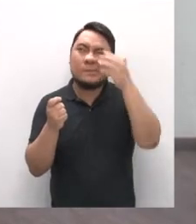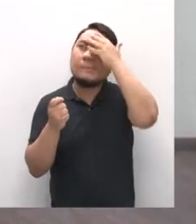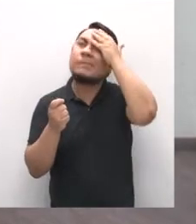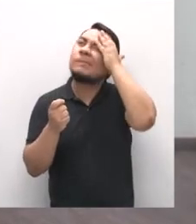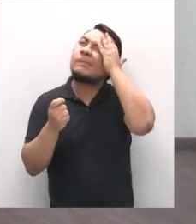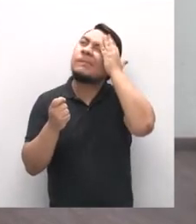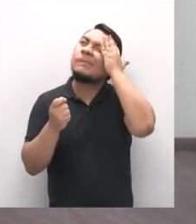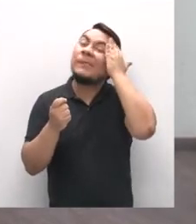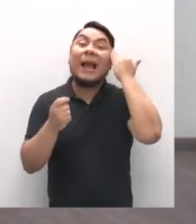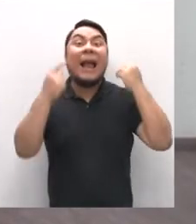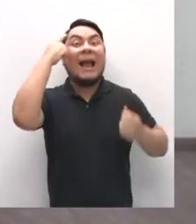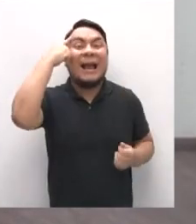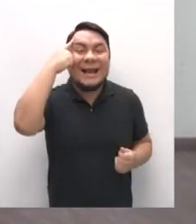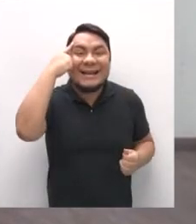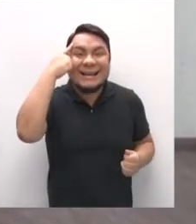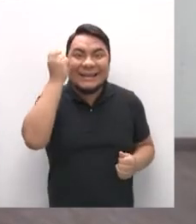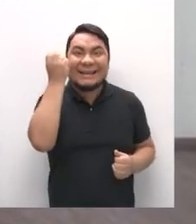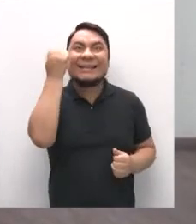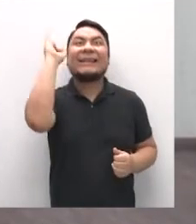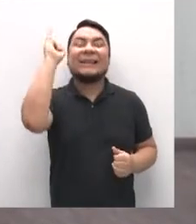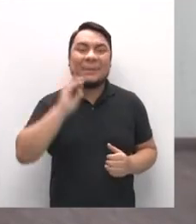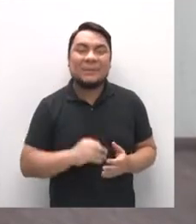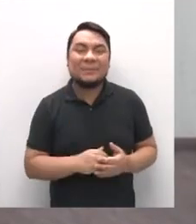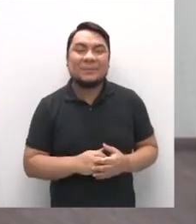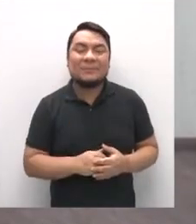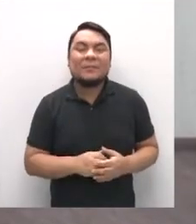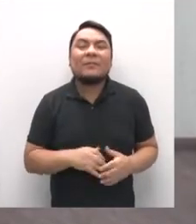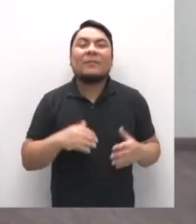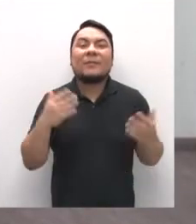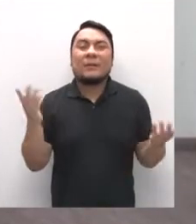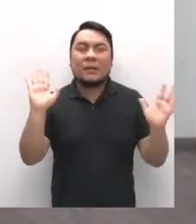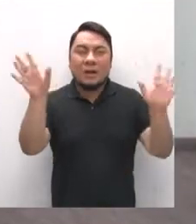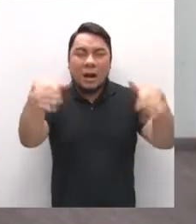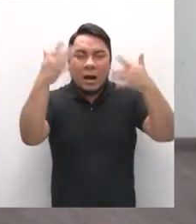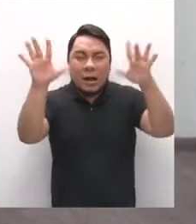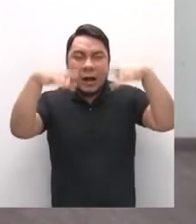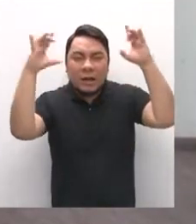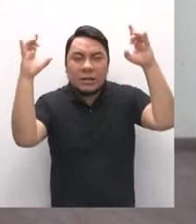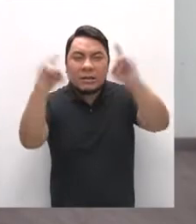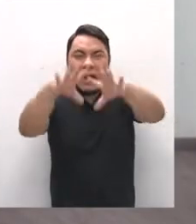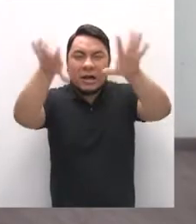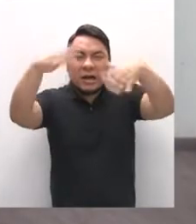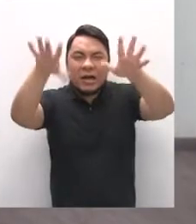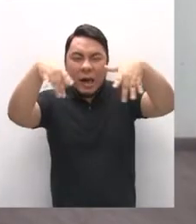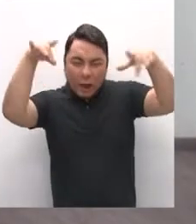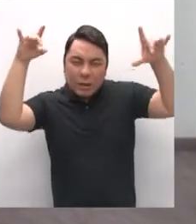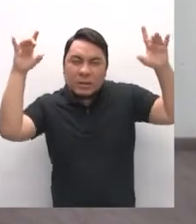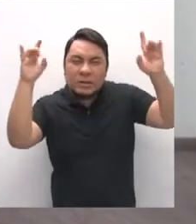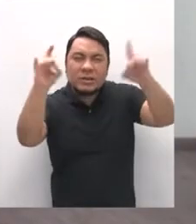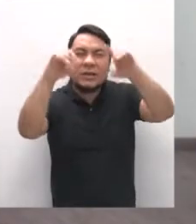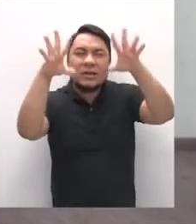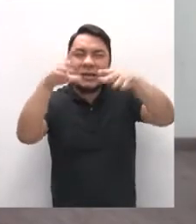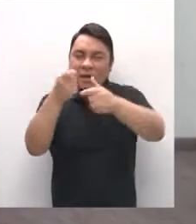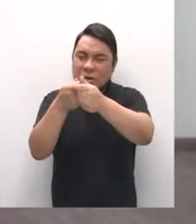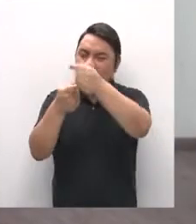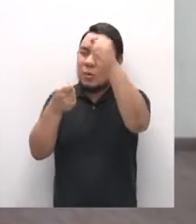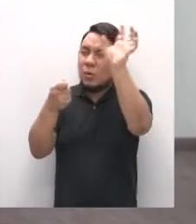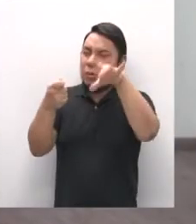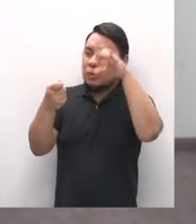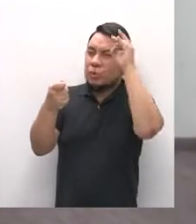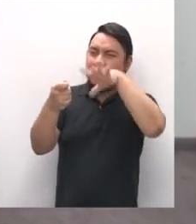sé! ¡Tengo una idea! Abra cadabra, pata de cabra, varita